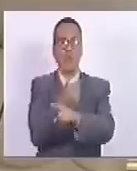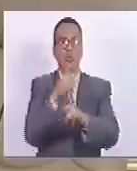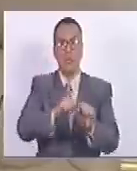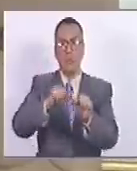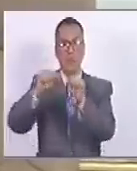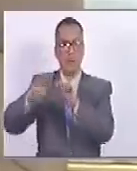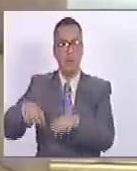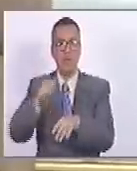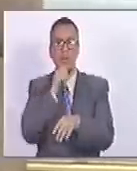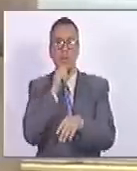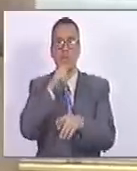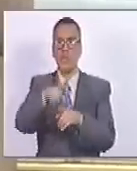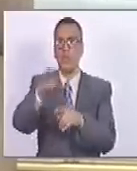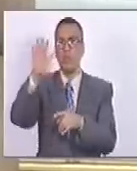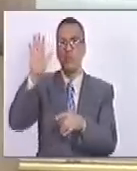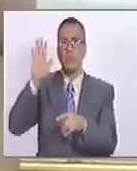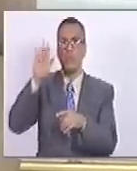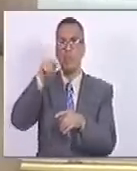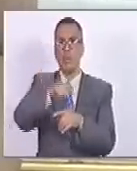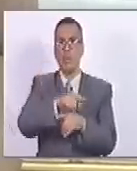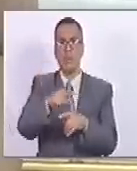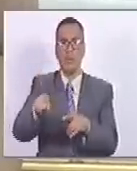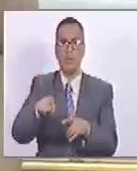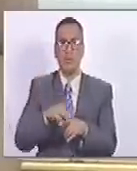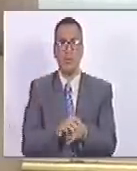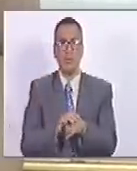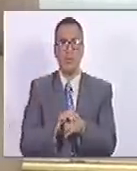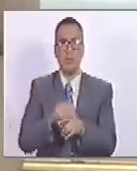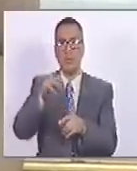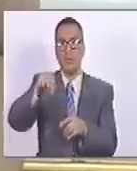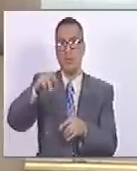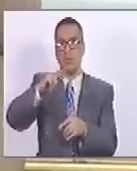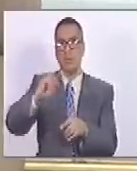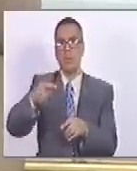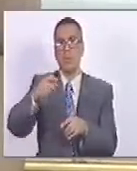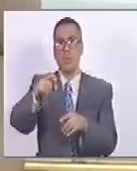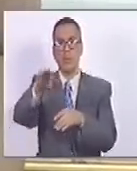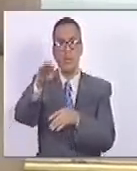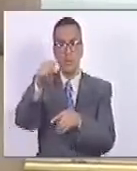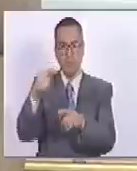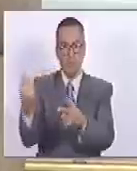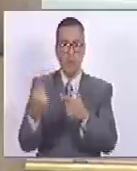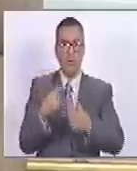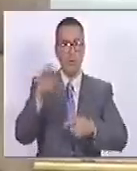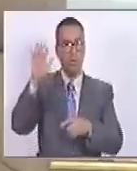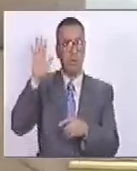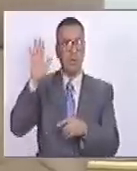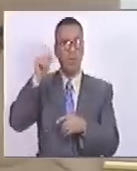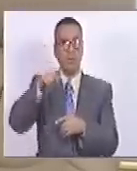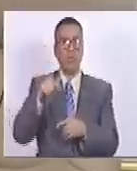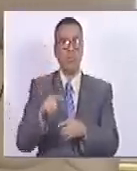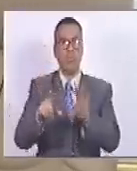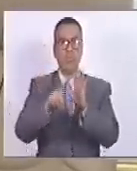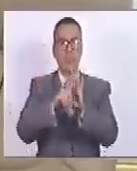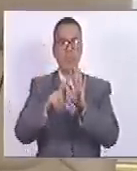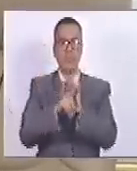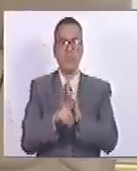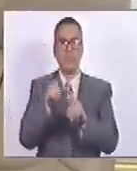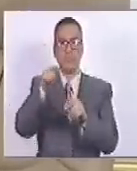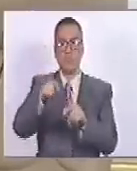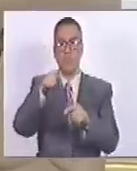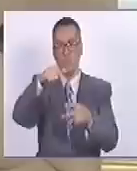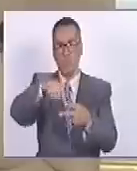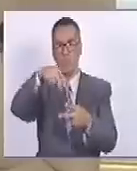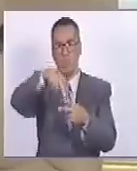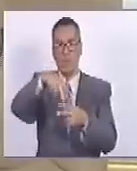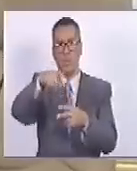renunciar. ¿Y quién los juramentó? Aquí se puso Enrique Márquez a recibir juramento de ley. Aquí se